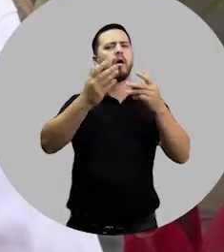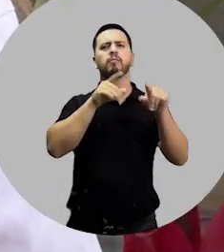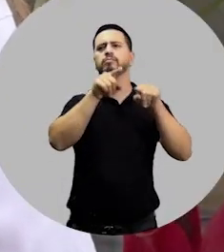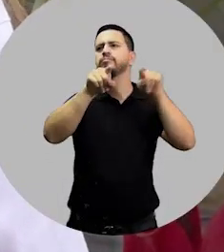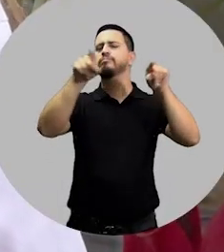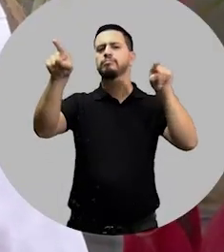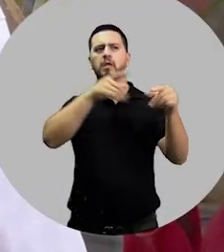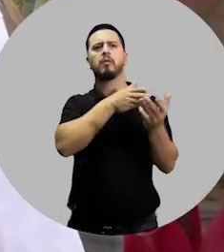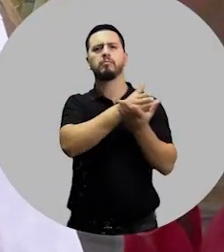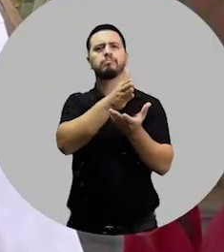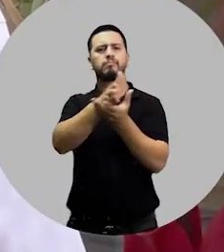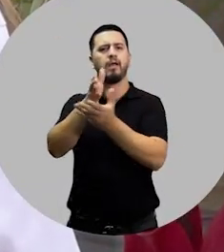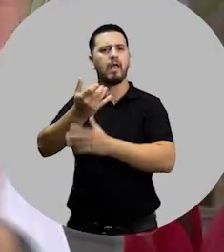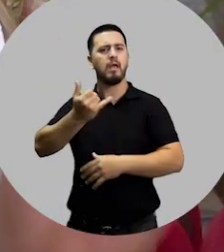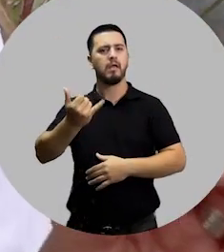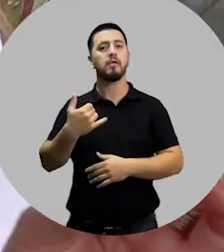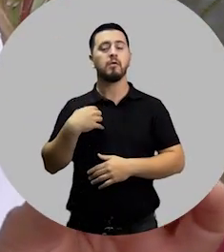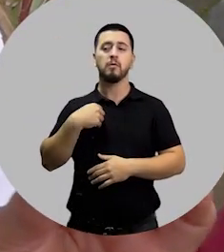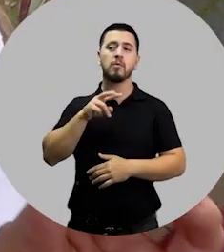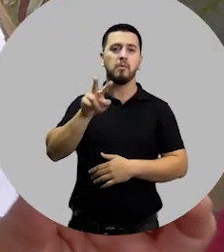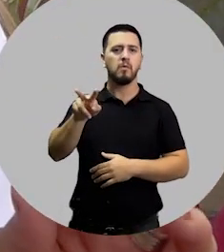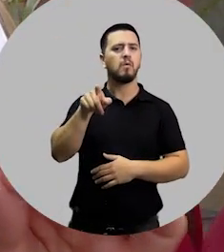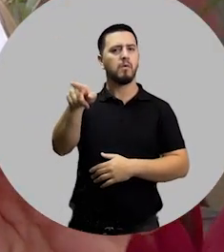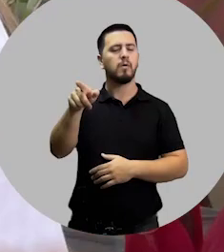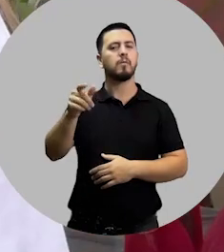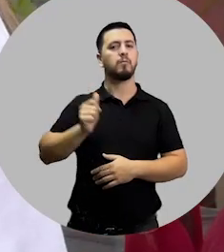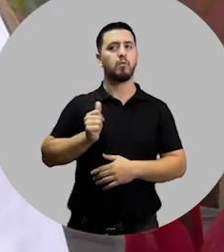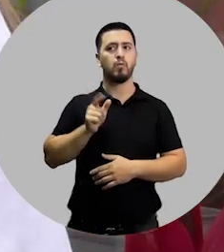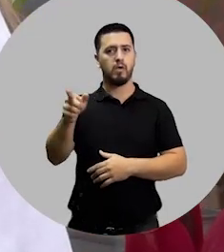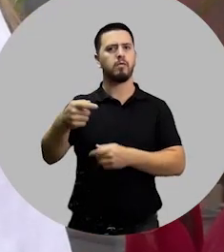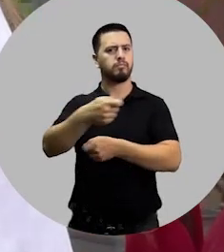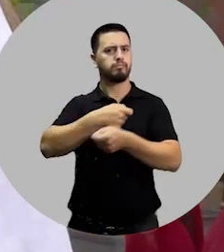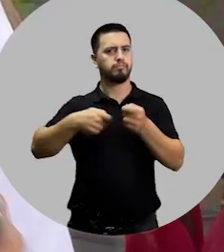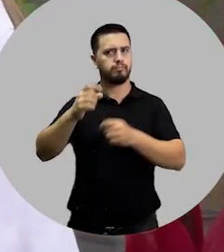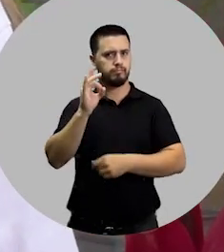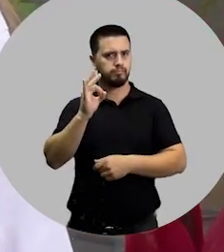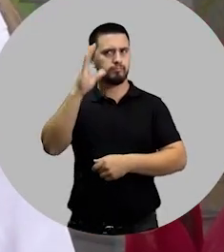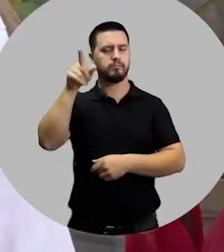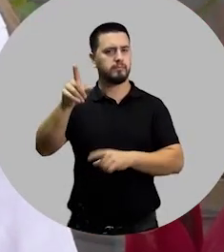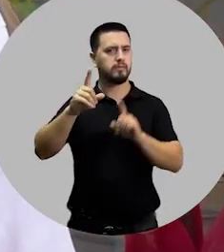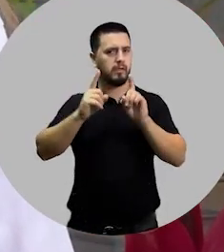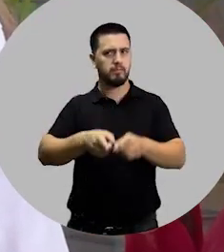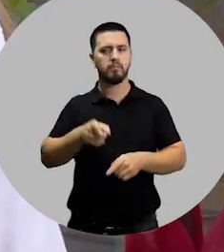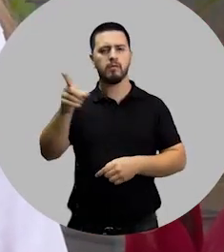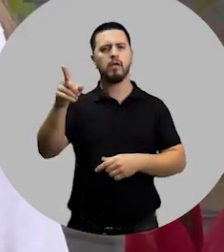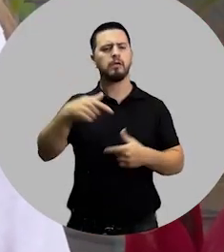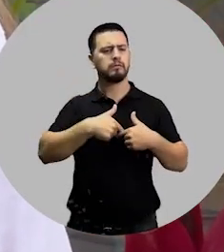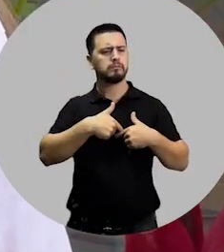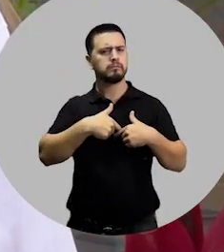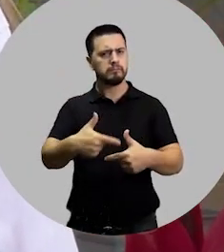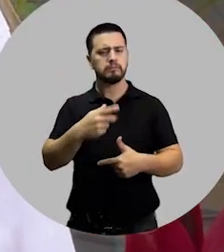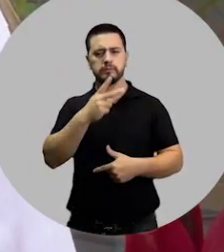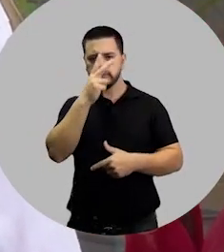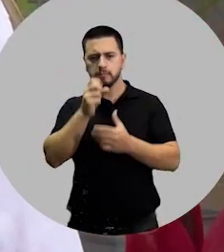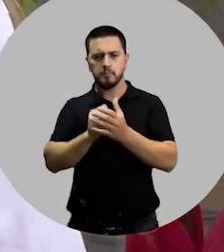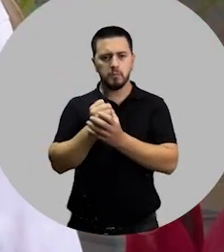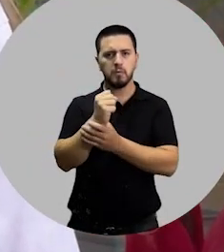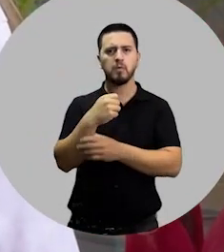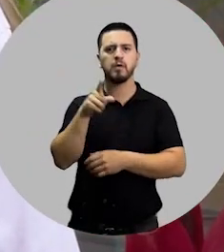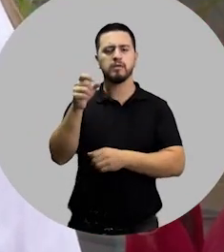que nosotros también un poquito de ella, ella también es una gran emprendedora, porque animarse a iniciar